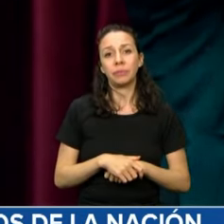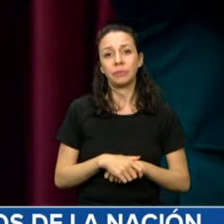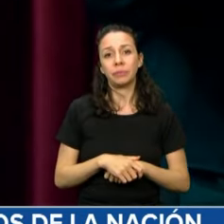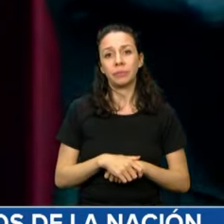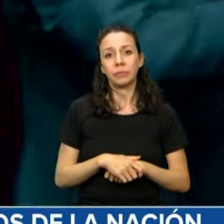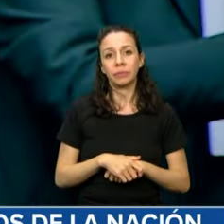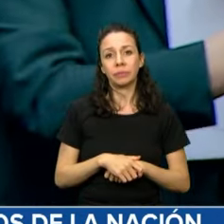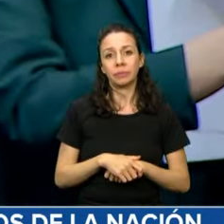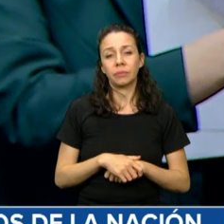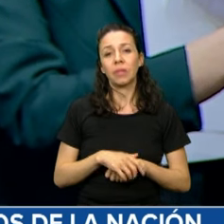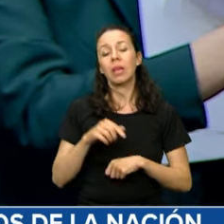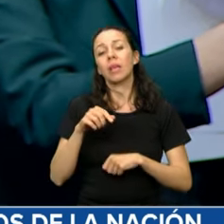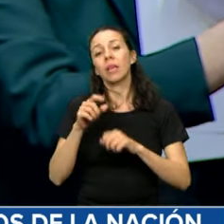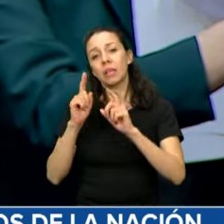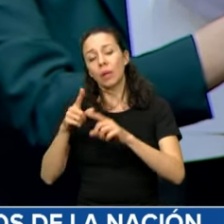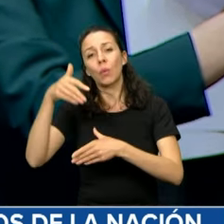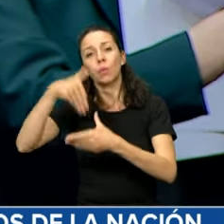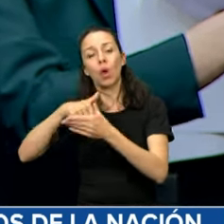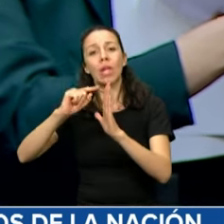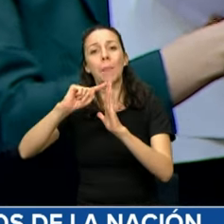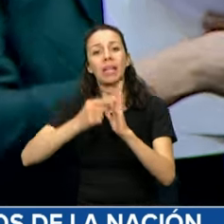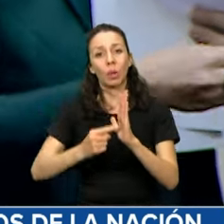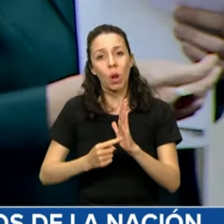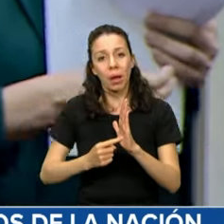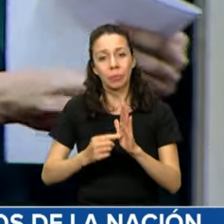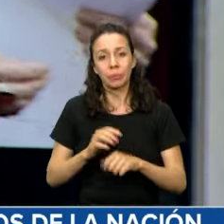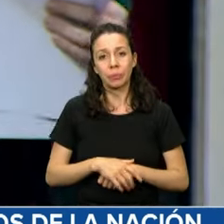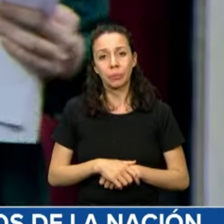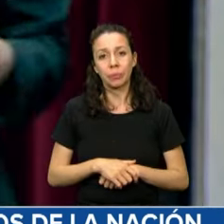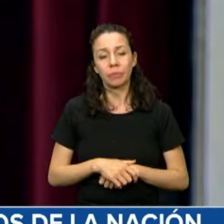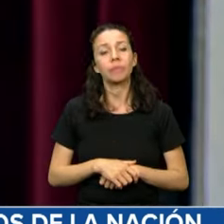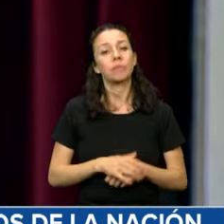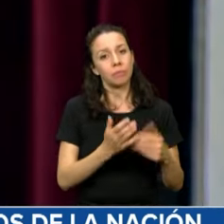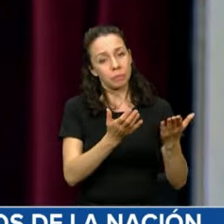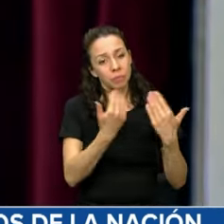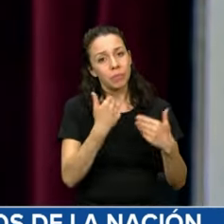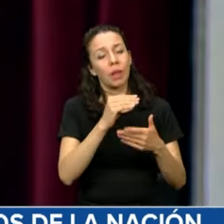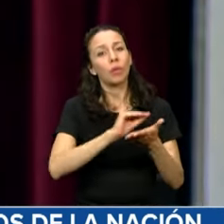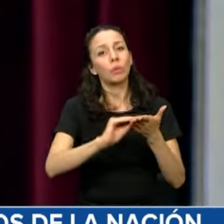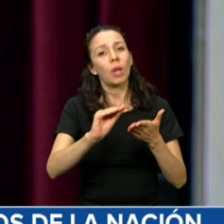general y en particular sí diputado